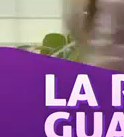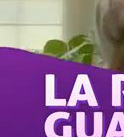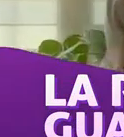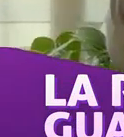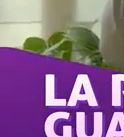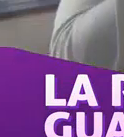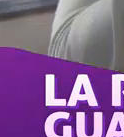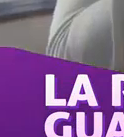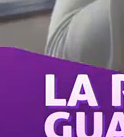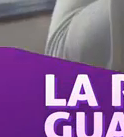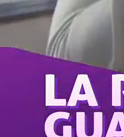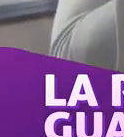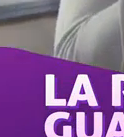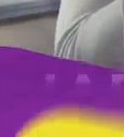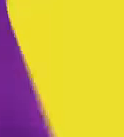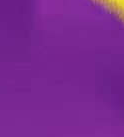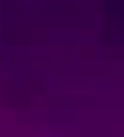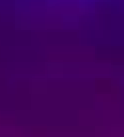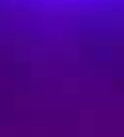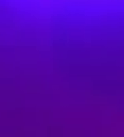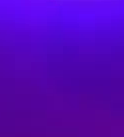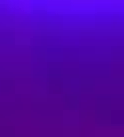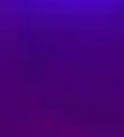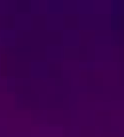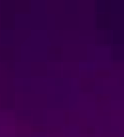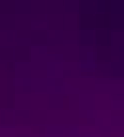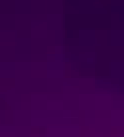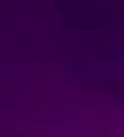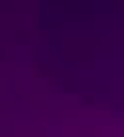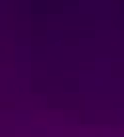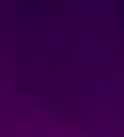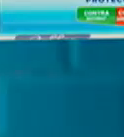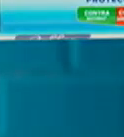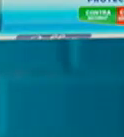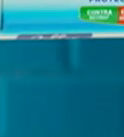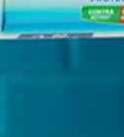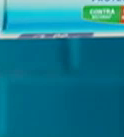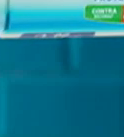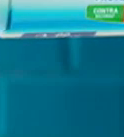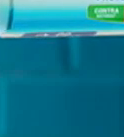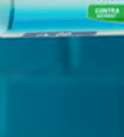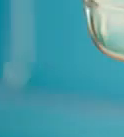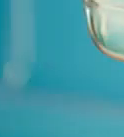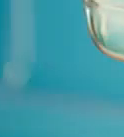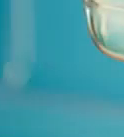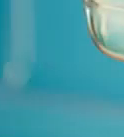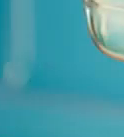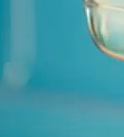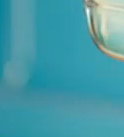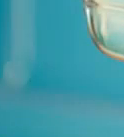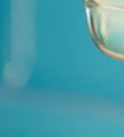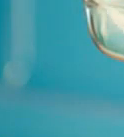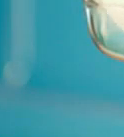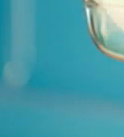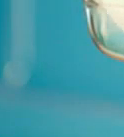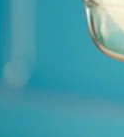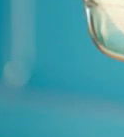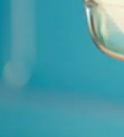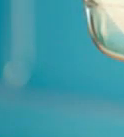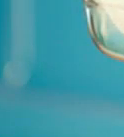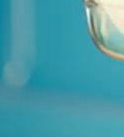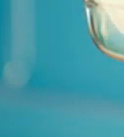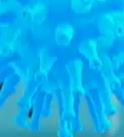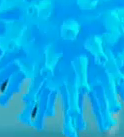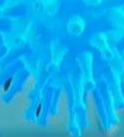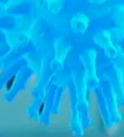y lunes a domingo 20 horas. TVC como te gusta. La fórmula de jabón Jolie con vitaminas, minerales y aceites